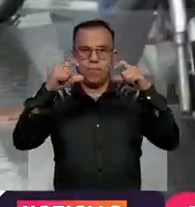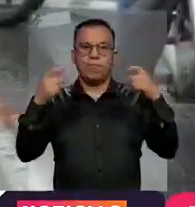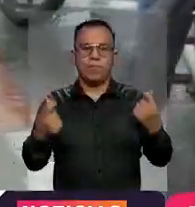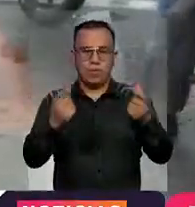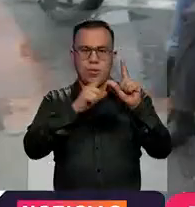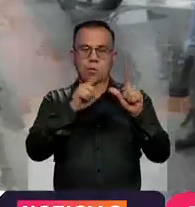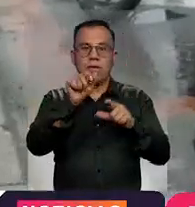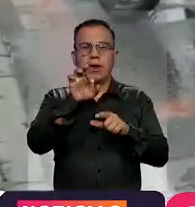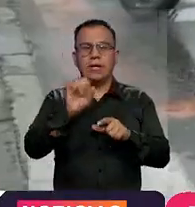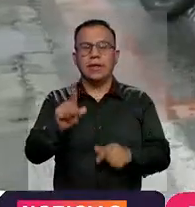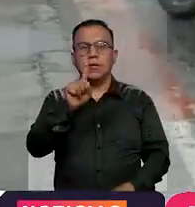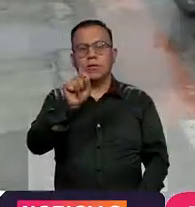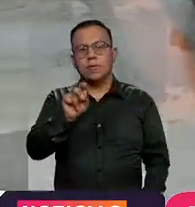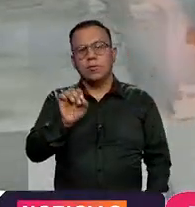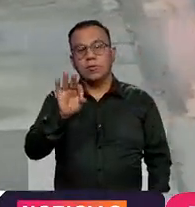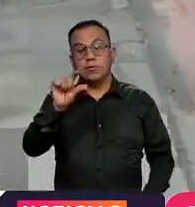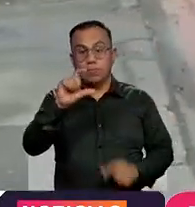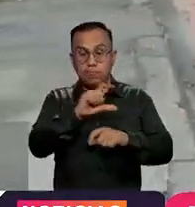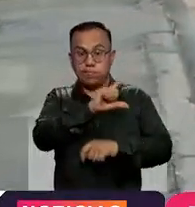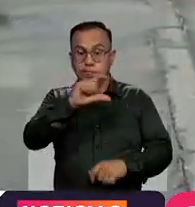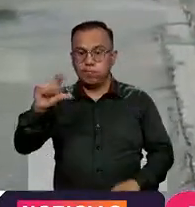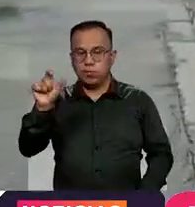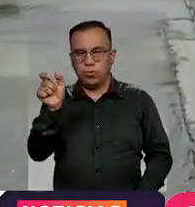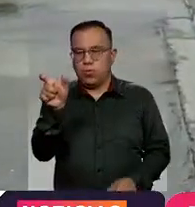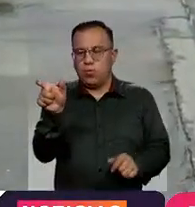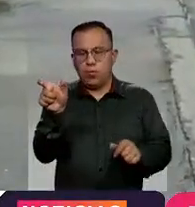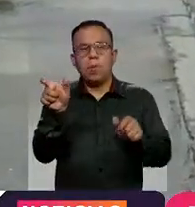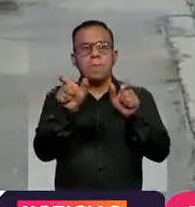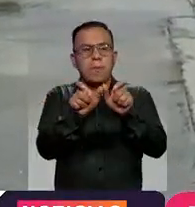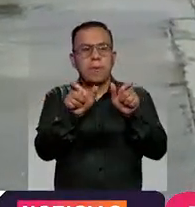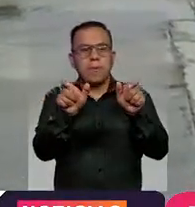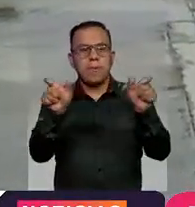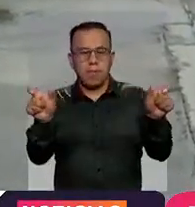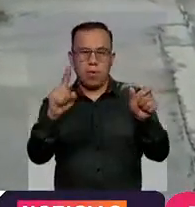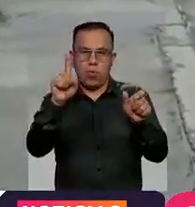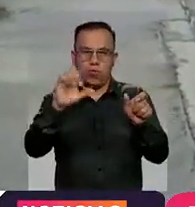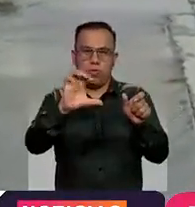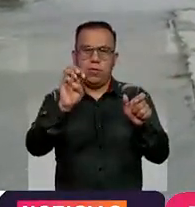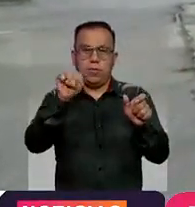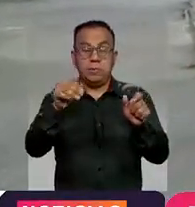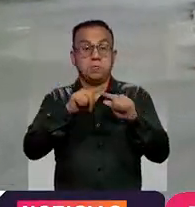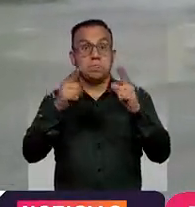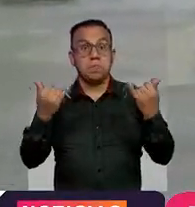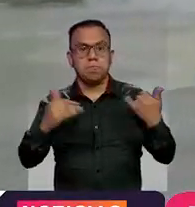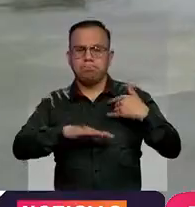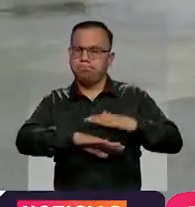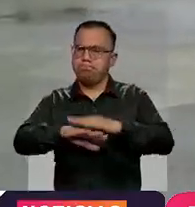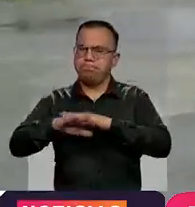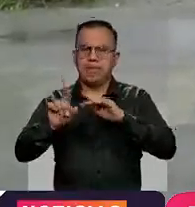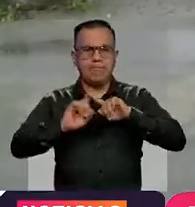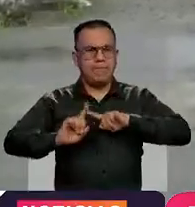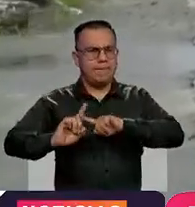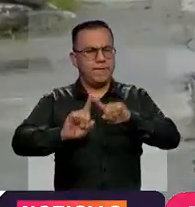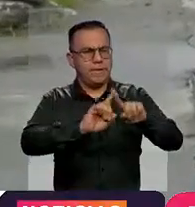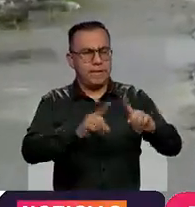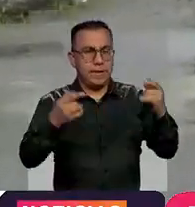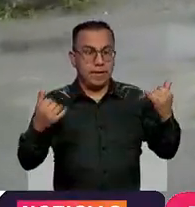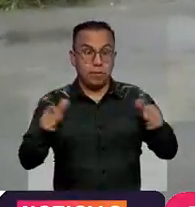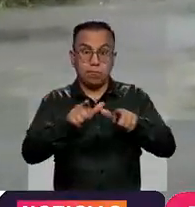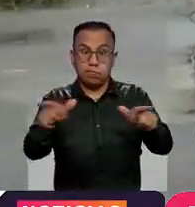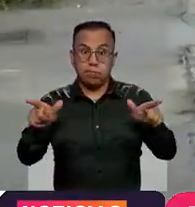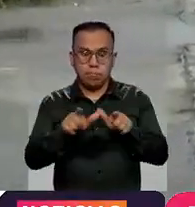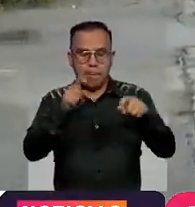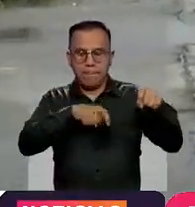arial de 3,5 centímetros de alto y 1 centímetro de ancho. Las autoridades de tránsito tienen diferentes puestos de control en la